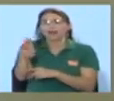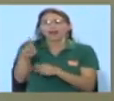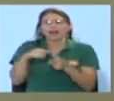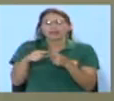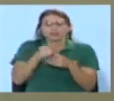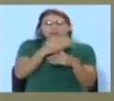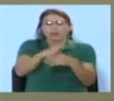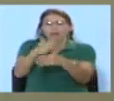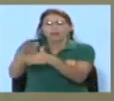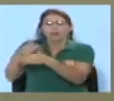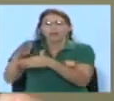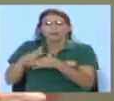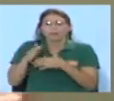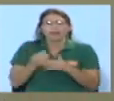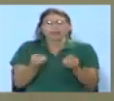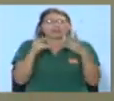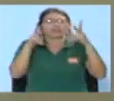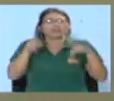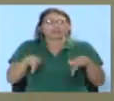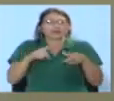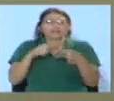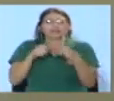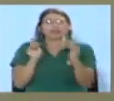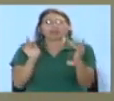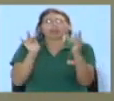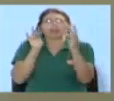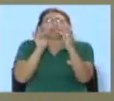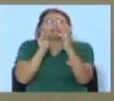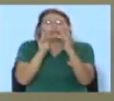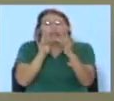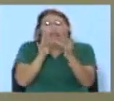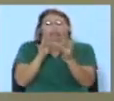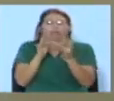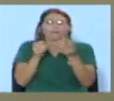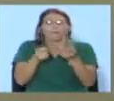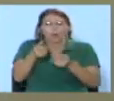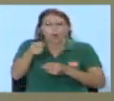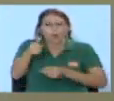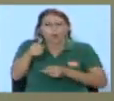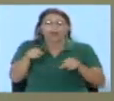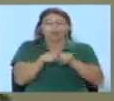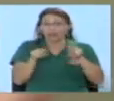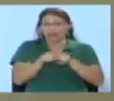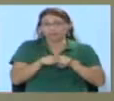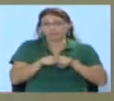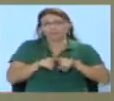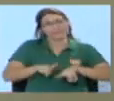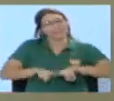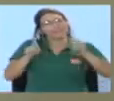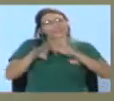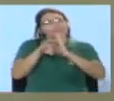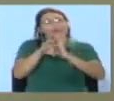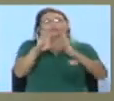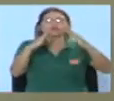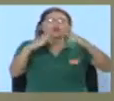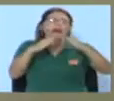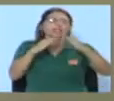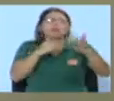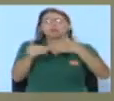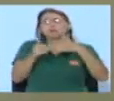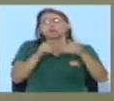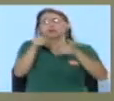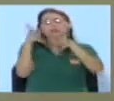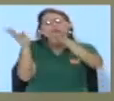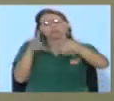el enlace se hace muy pequeño. Y la otra cosa tiene que ver con, a diferencia de las conexiones en la casa, que no importa si usted navega,